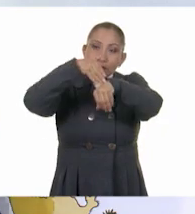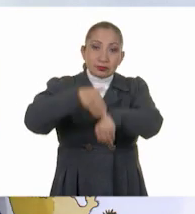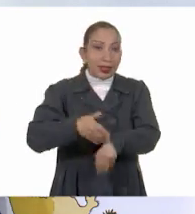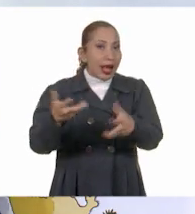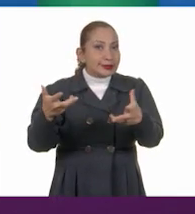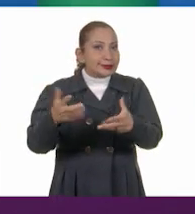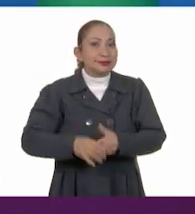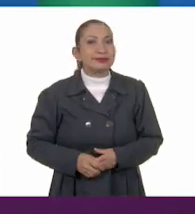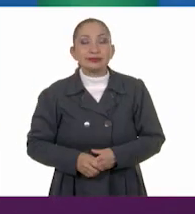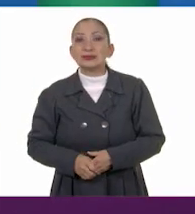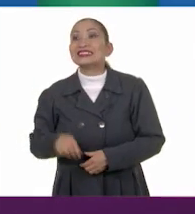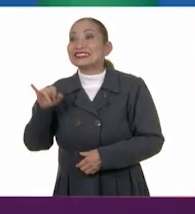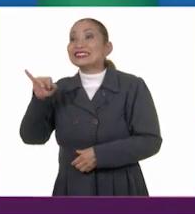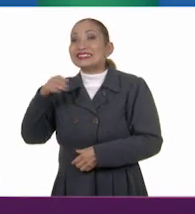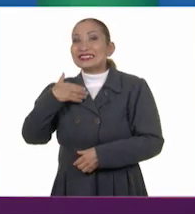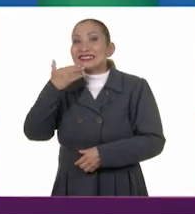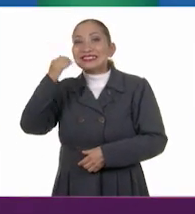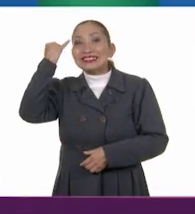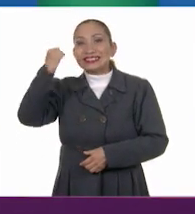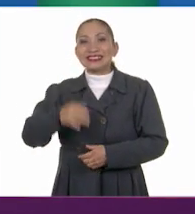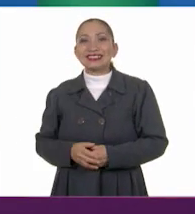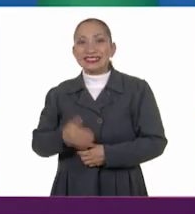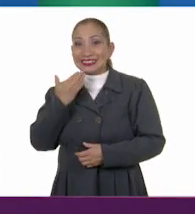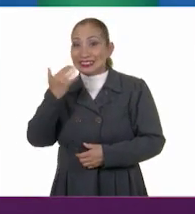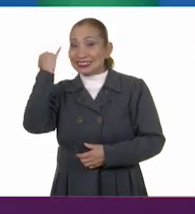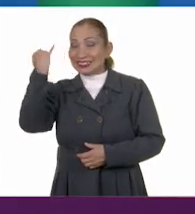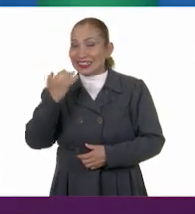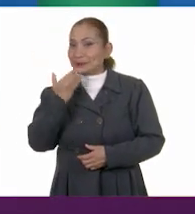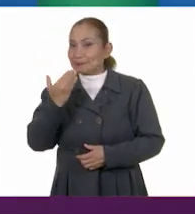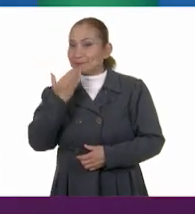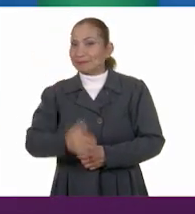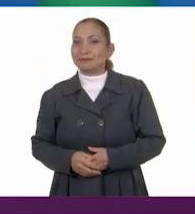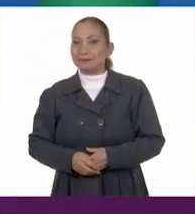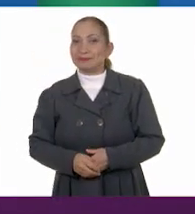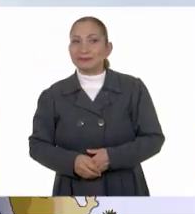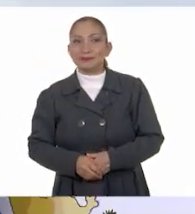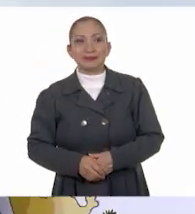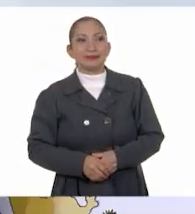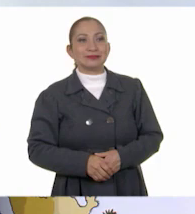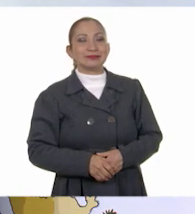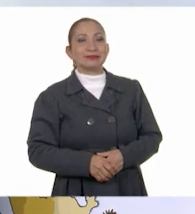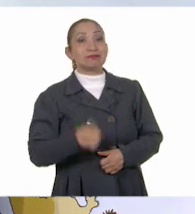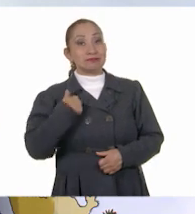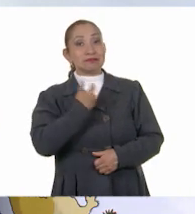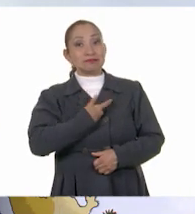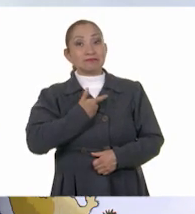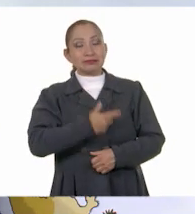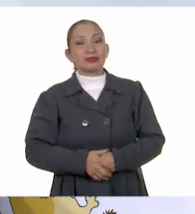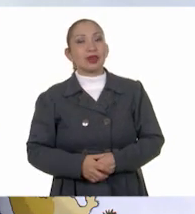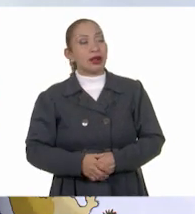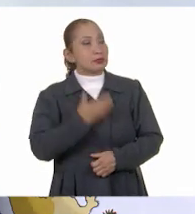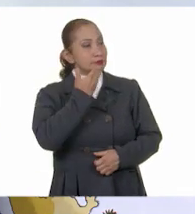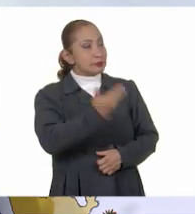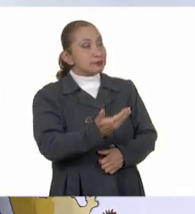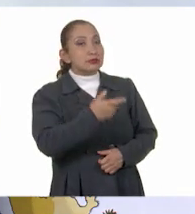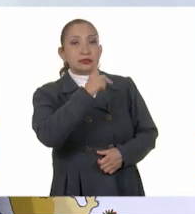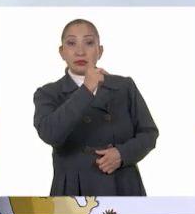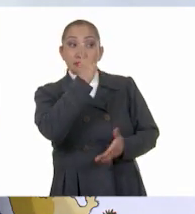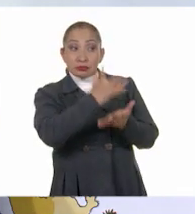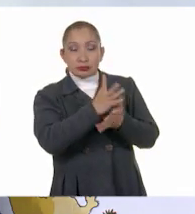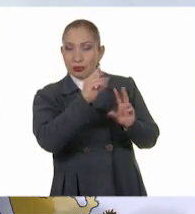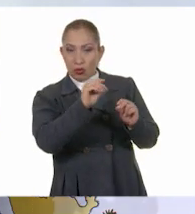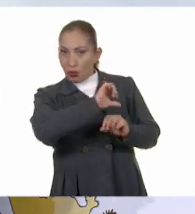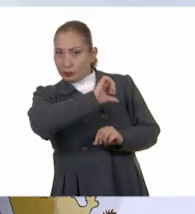pasos? ¡Uy, sí! ¡Qué buena idea! ¡Qué buena idea! Muy bien. Muy bien, me gusta. Bueno, pero no solo